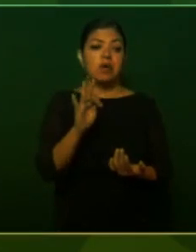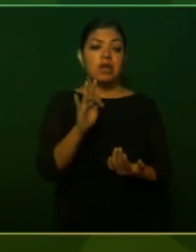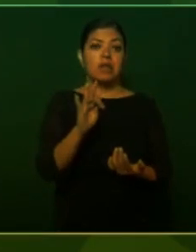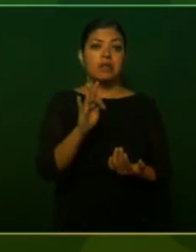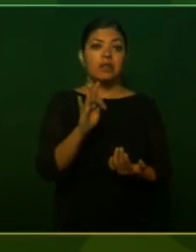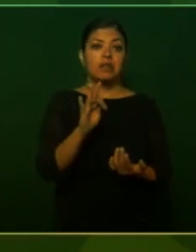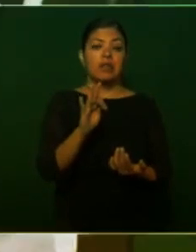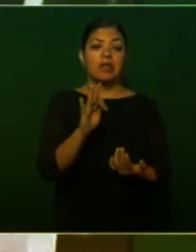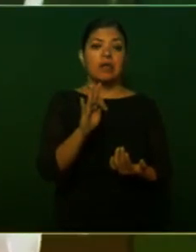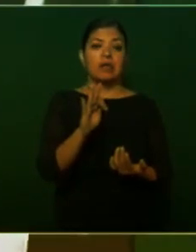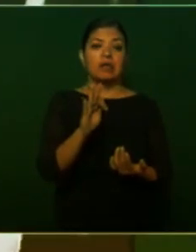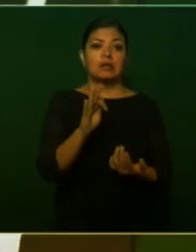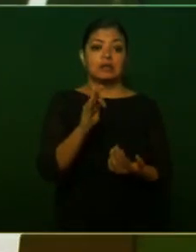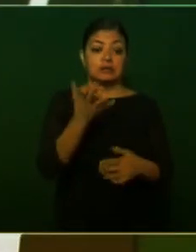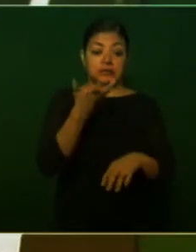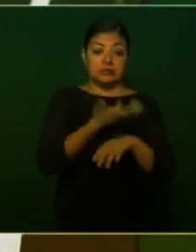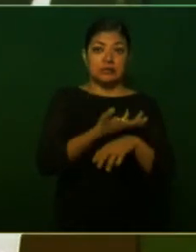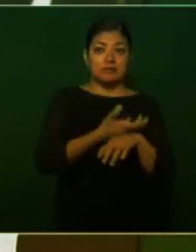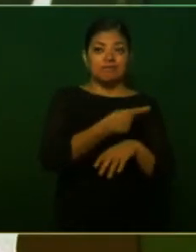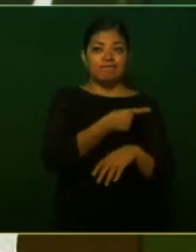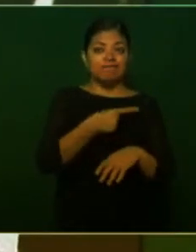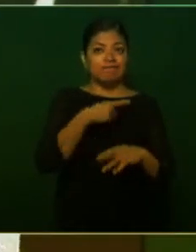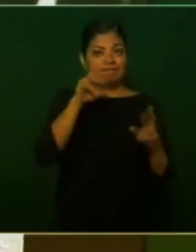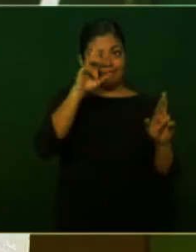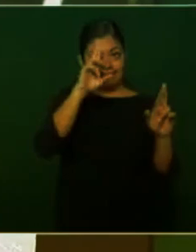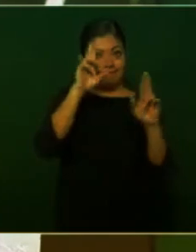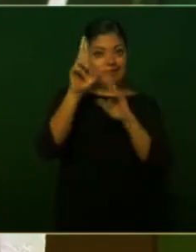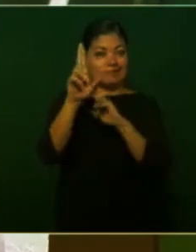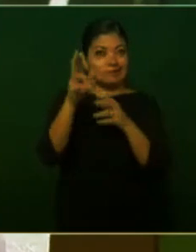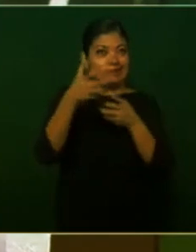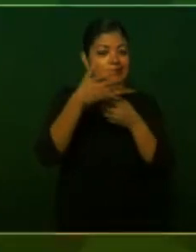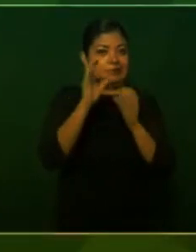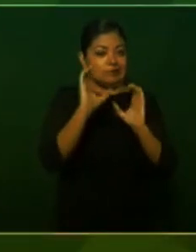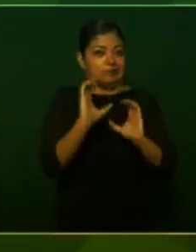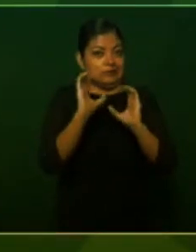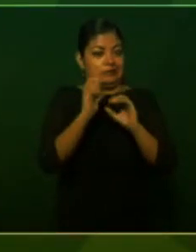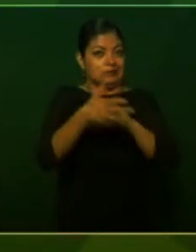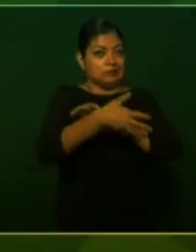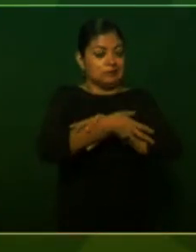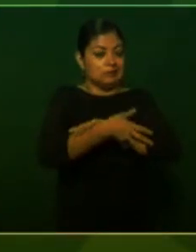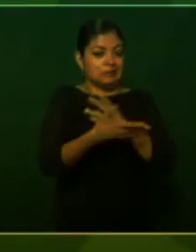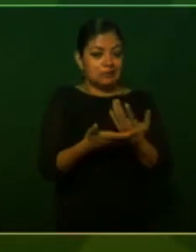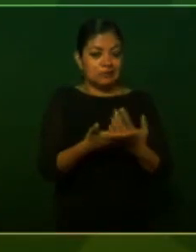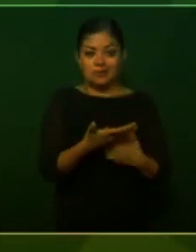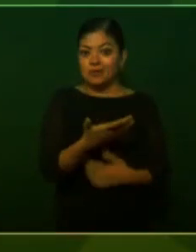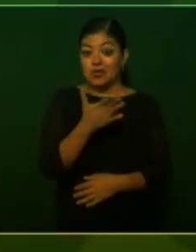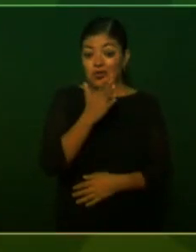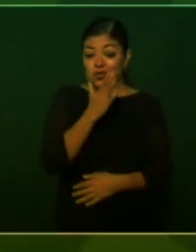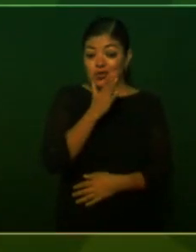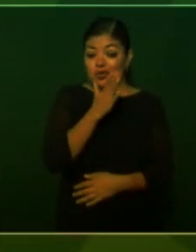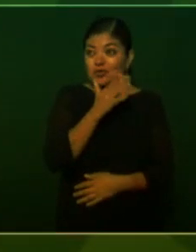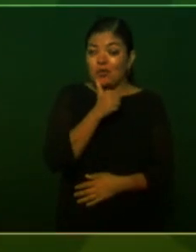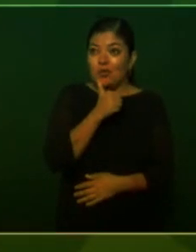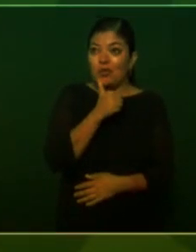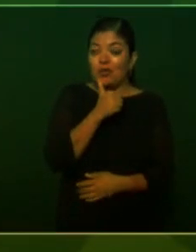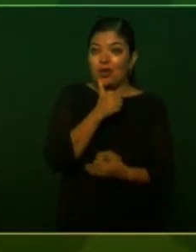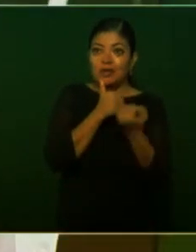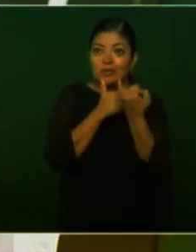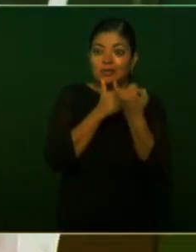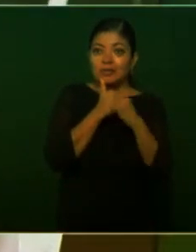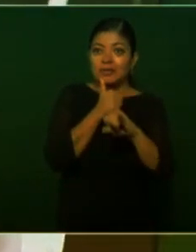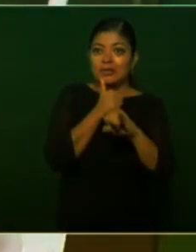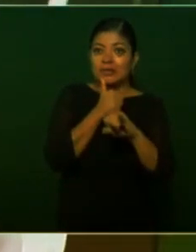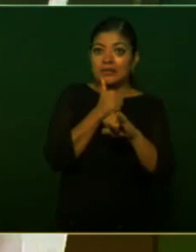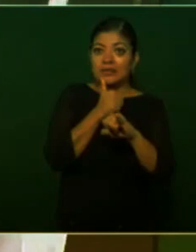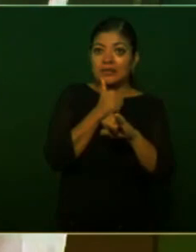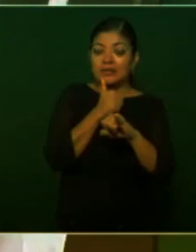relaciones con Estados Unidos, no puede ser que esa relación sea